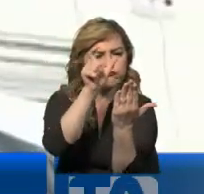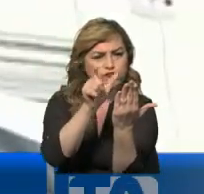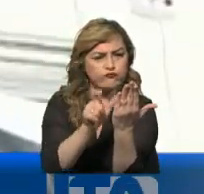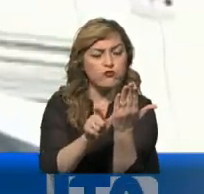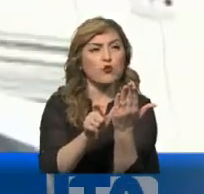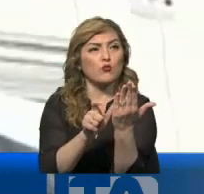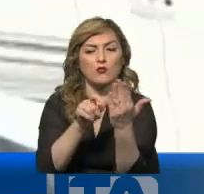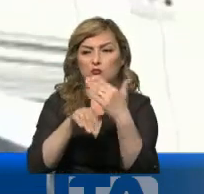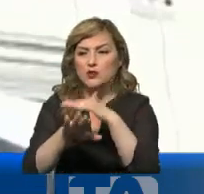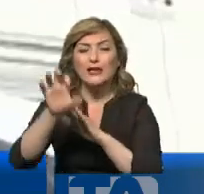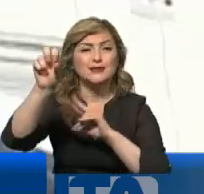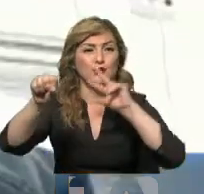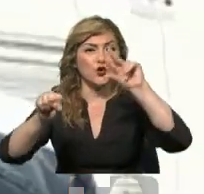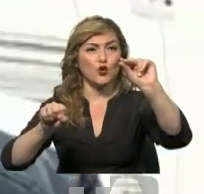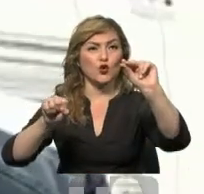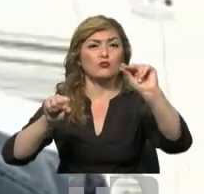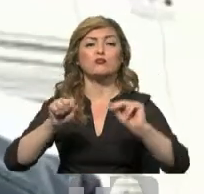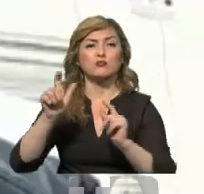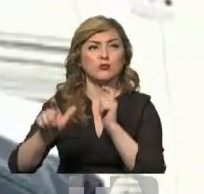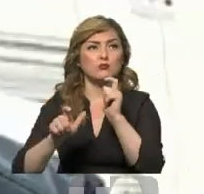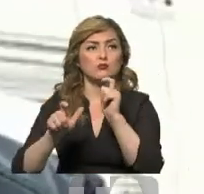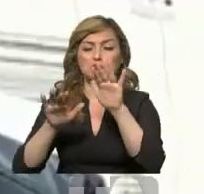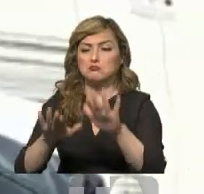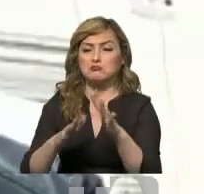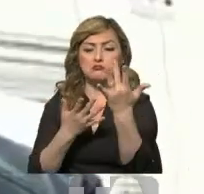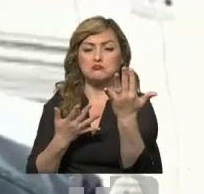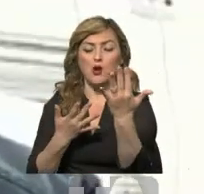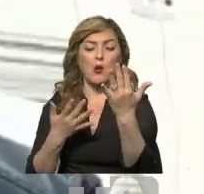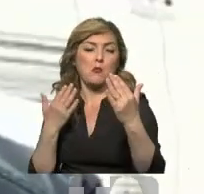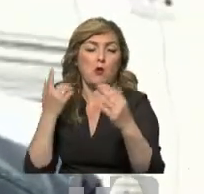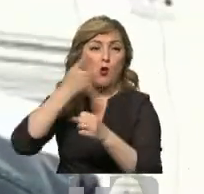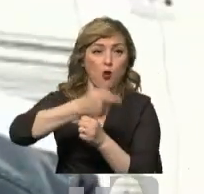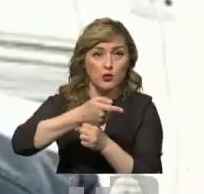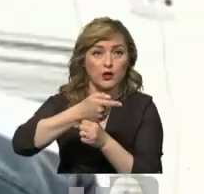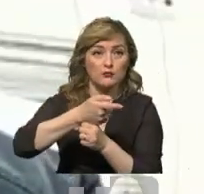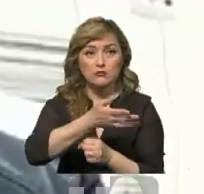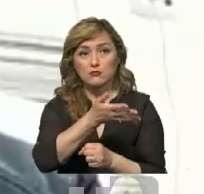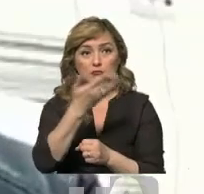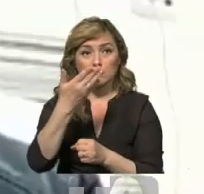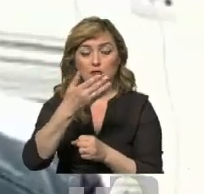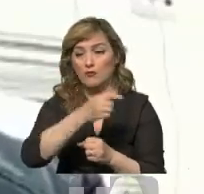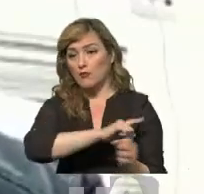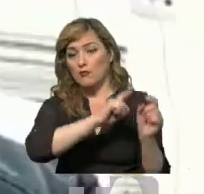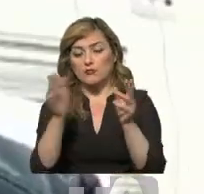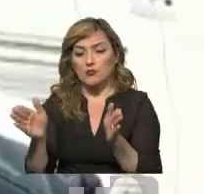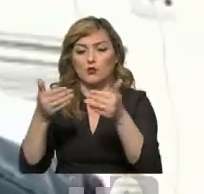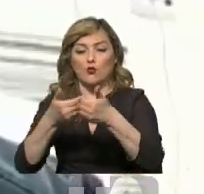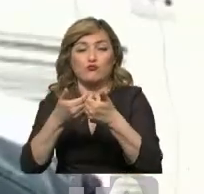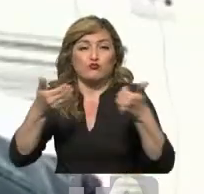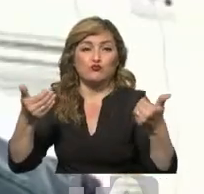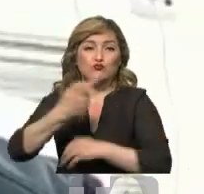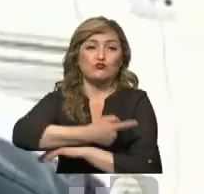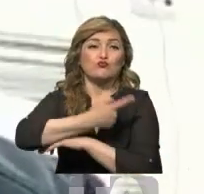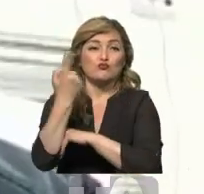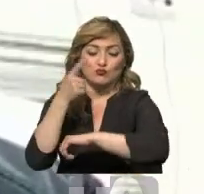si uno puede entrar o no puede entrar. Hay gente que está allí, inmediato le llega una orden de decirle tiene que devolverse y aislarse porque el día tal,